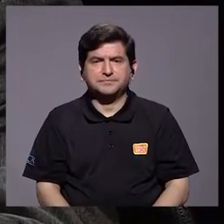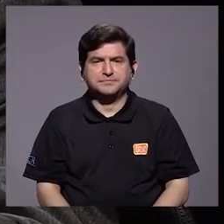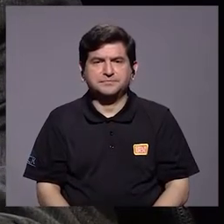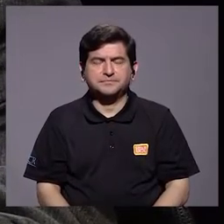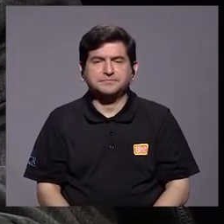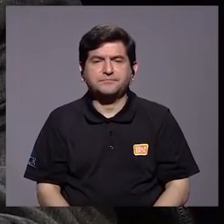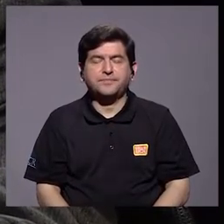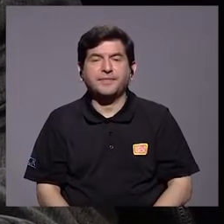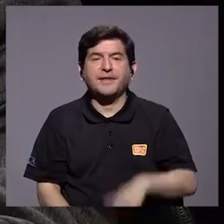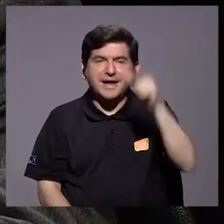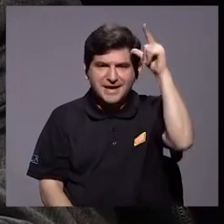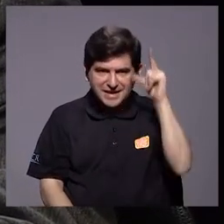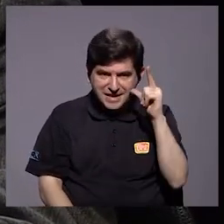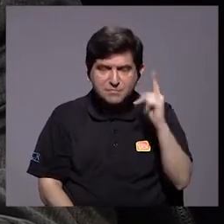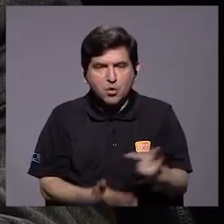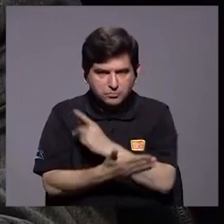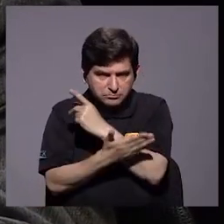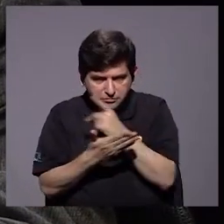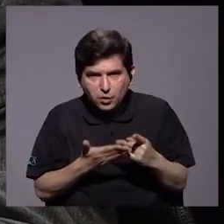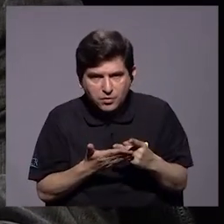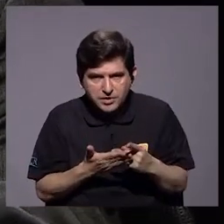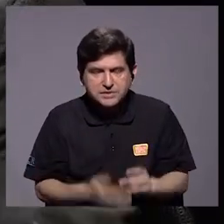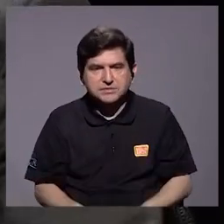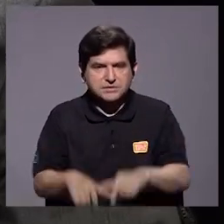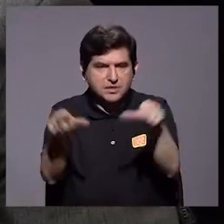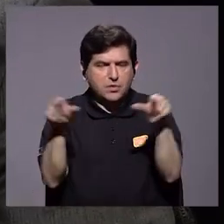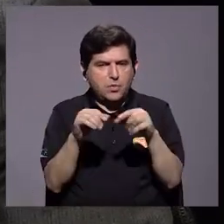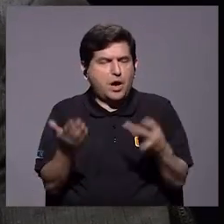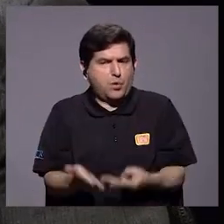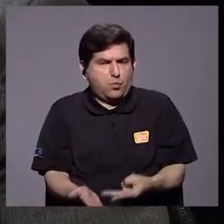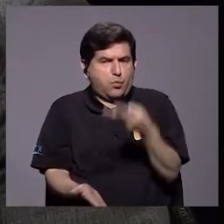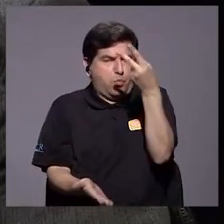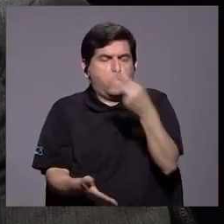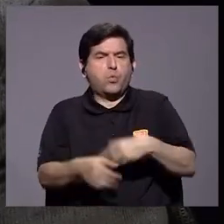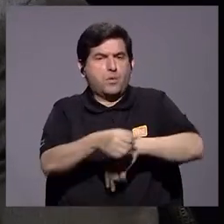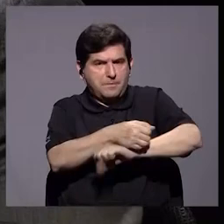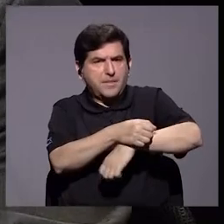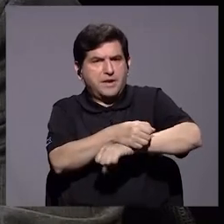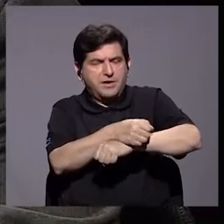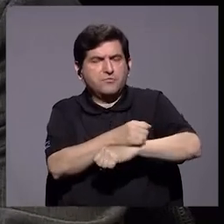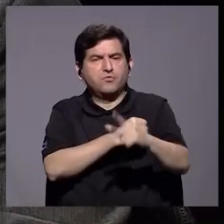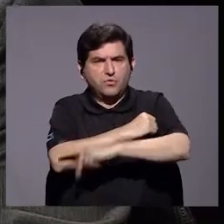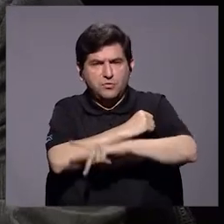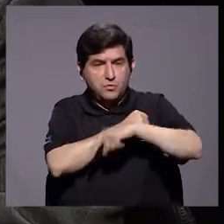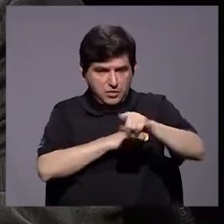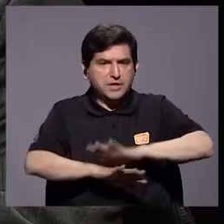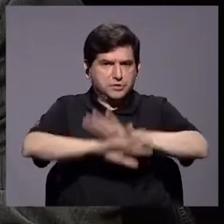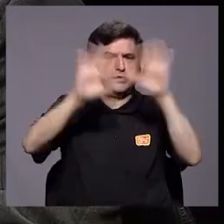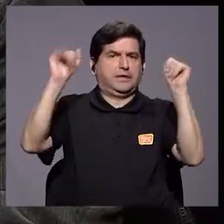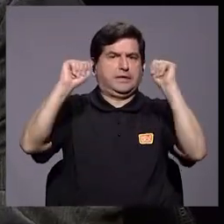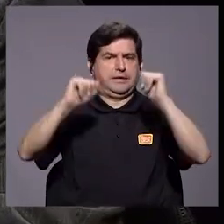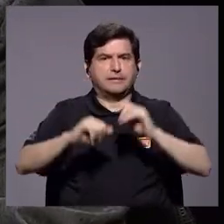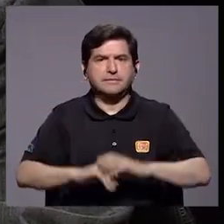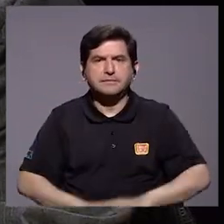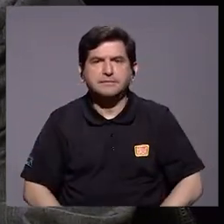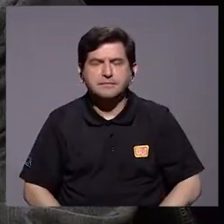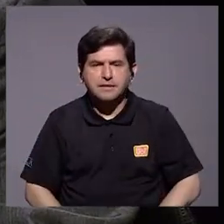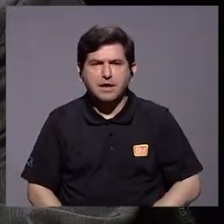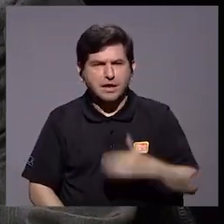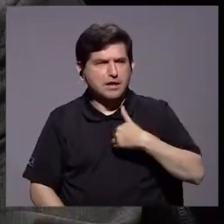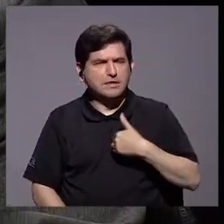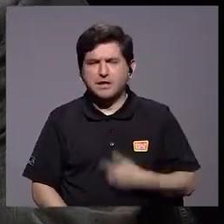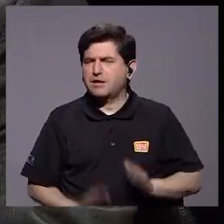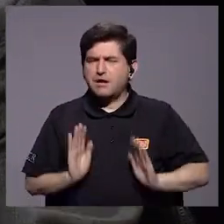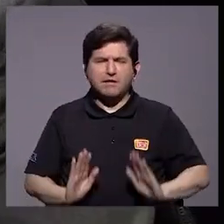limón como provincia es una de las zonas más ricas futbolísticamente del país y que aclaran los días y ha tenido grandísimos jugadores